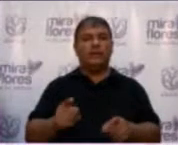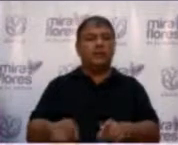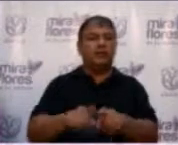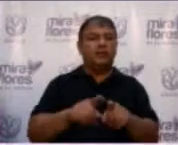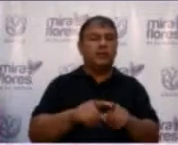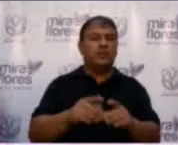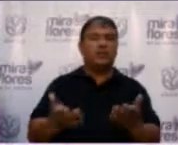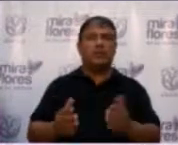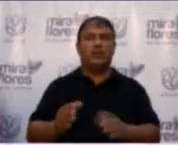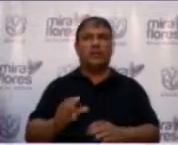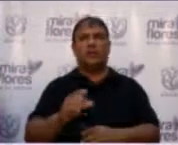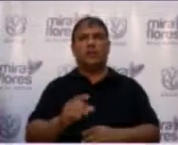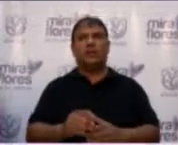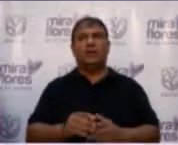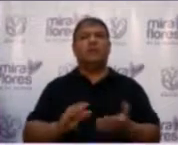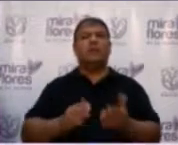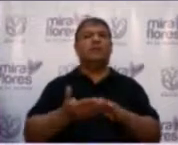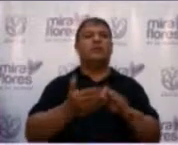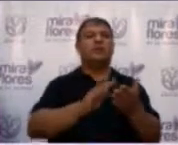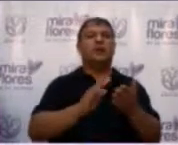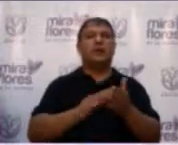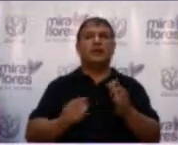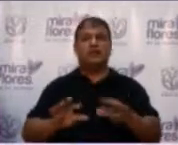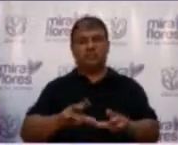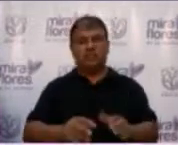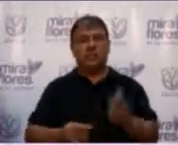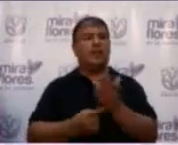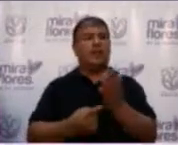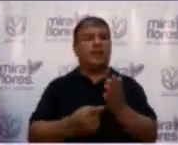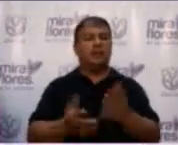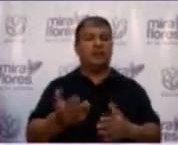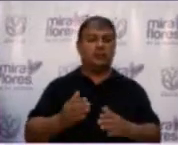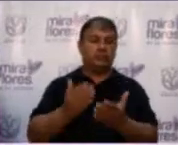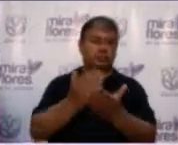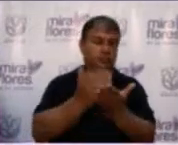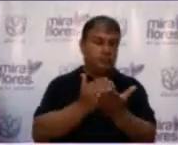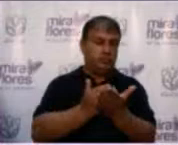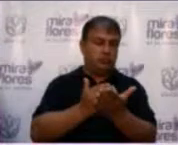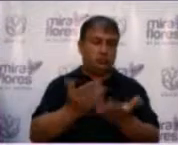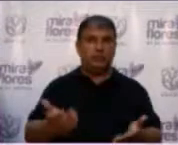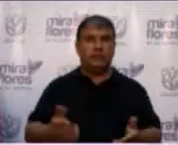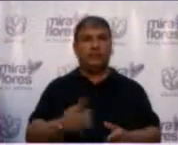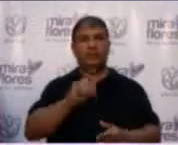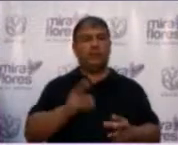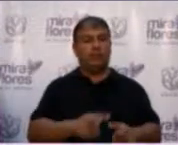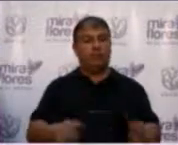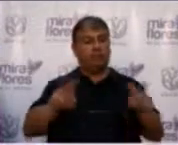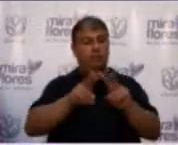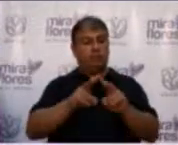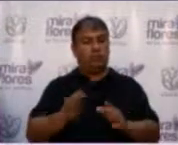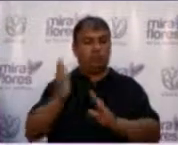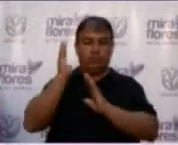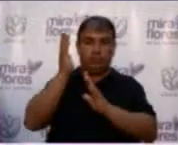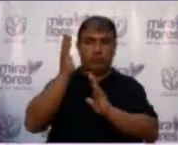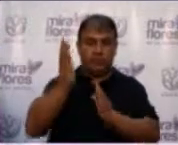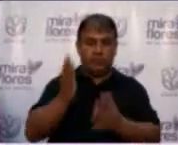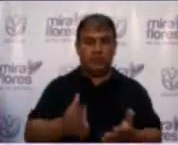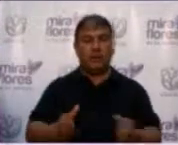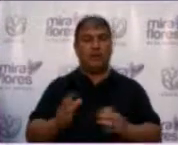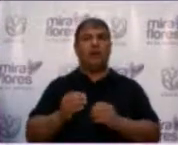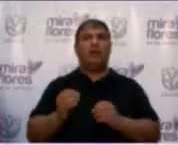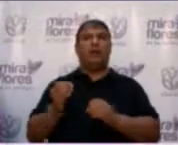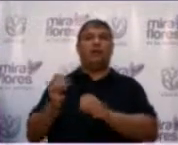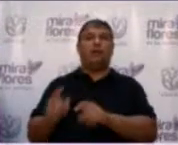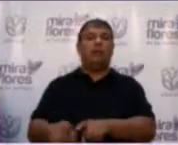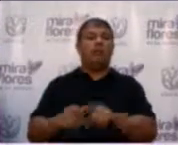Contextualiza Ciudades Digitales en el desarrollo de su agenda académica. su valiosa contribución con la